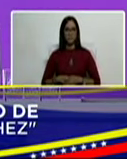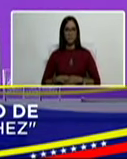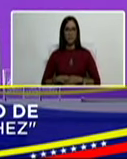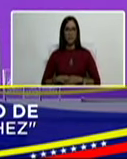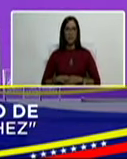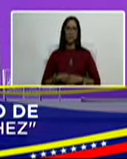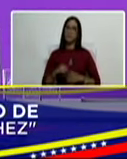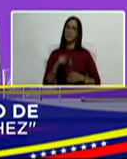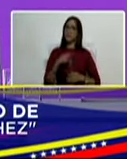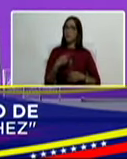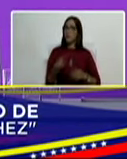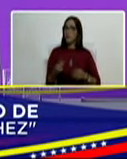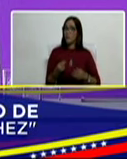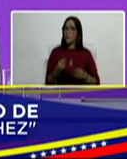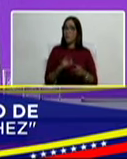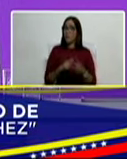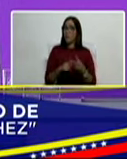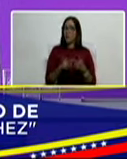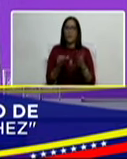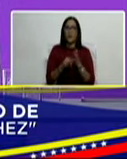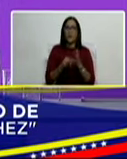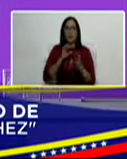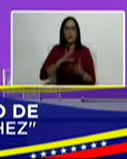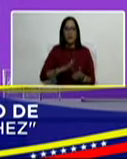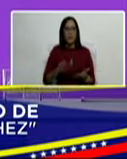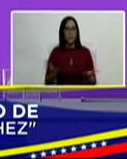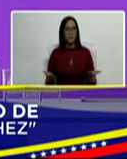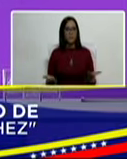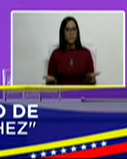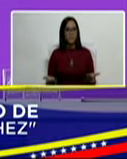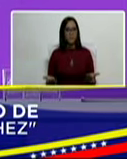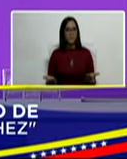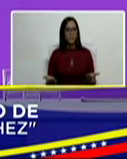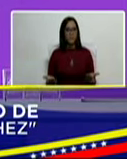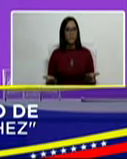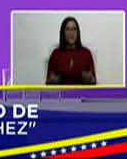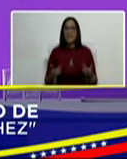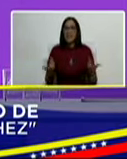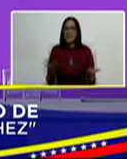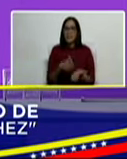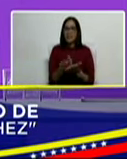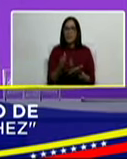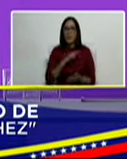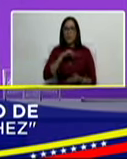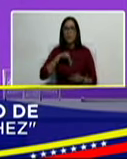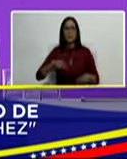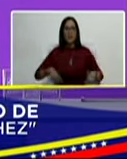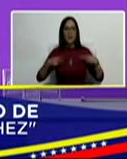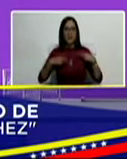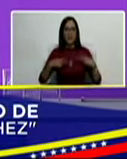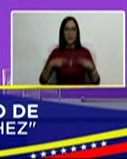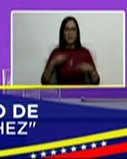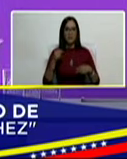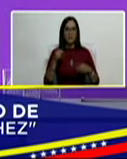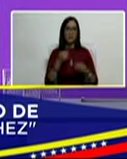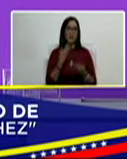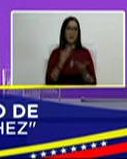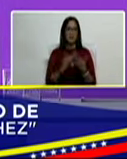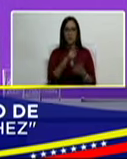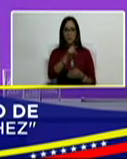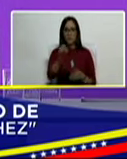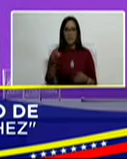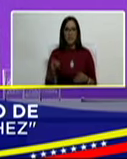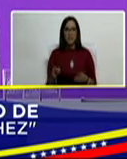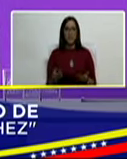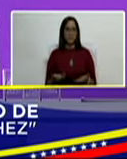Si no fuera así, ¿dónde estaríamos? ¿Qué sería de nuestra vida sin ustedes, mujeres? ¿Qué sería de